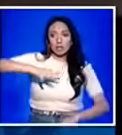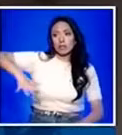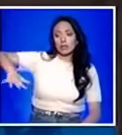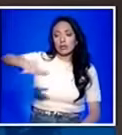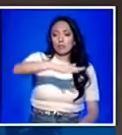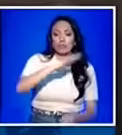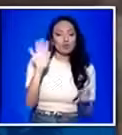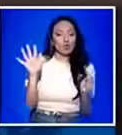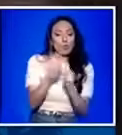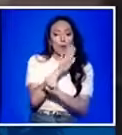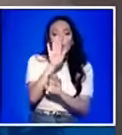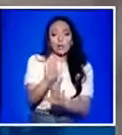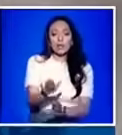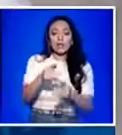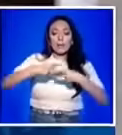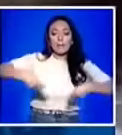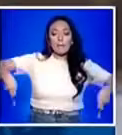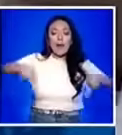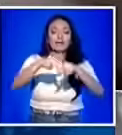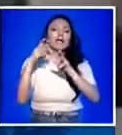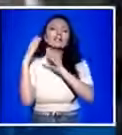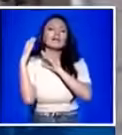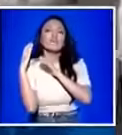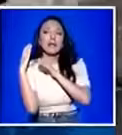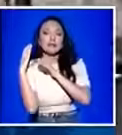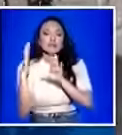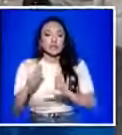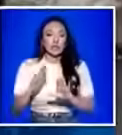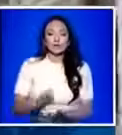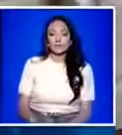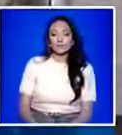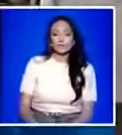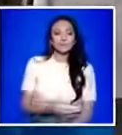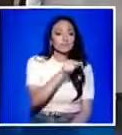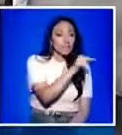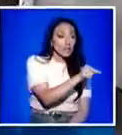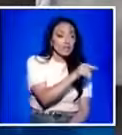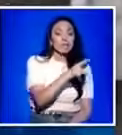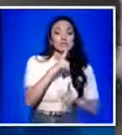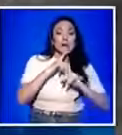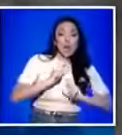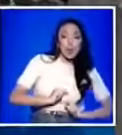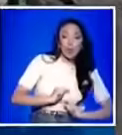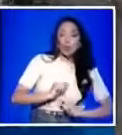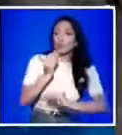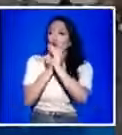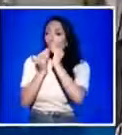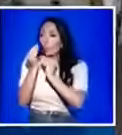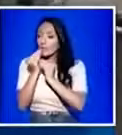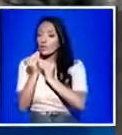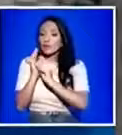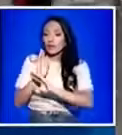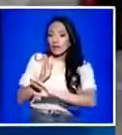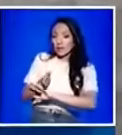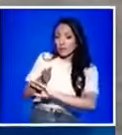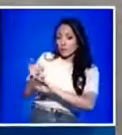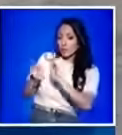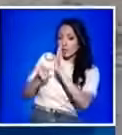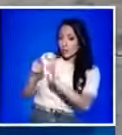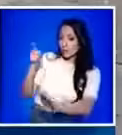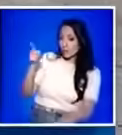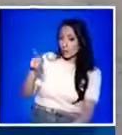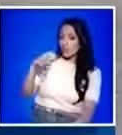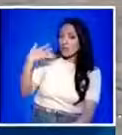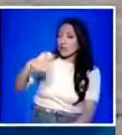en la Plaza de San Francisco. Muy bien, muchísimas gracias. Feria de salud, feria de emprendimientos, la gastronomía que nos faltó. Allá hay